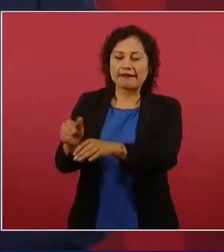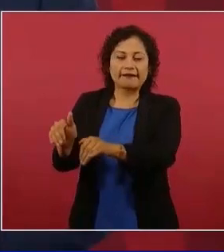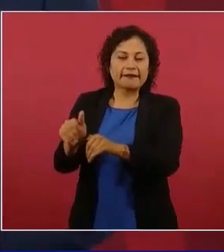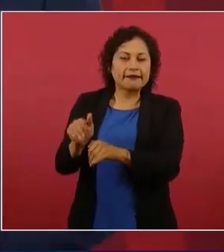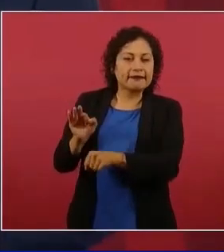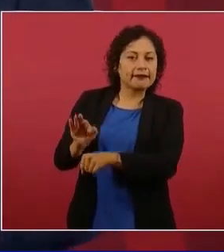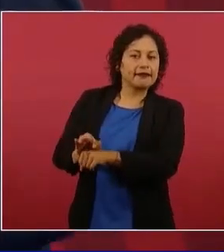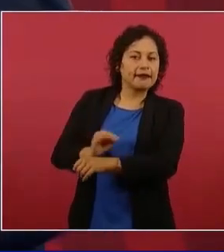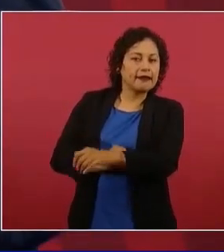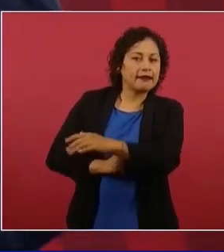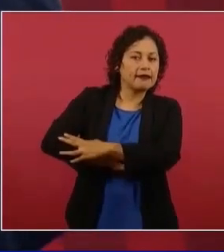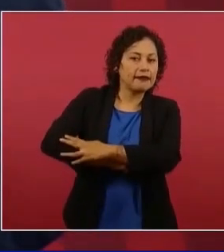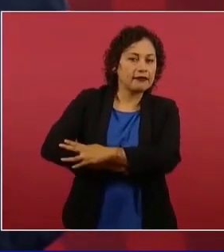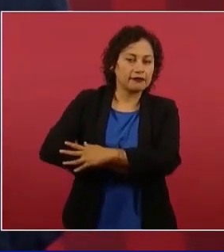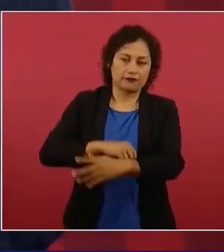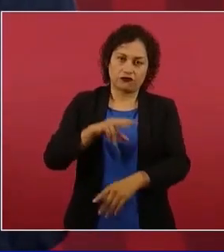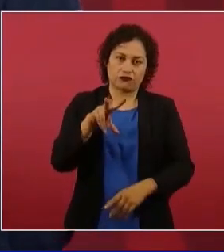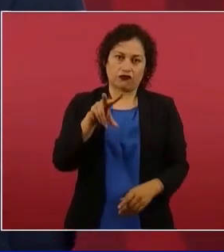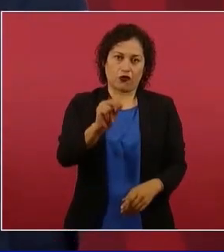Entonces,